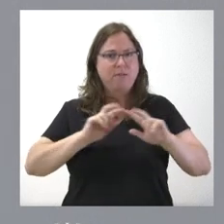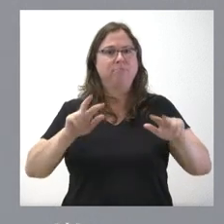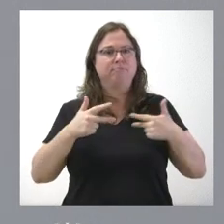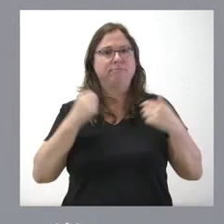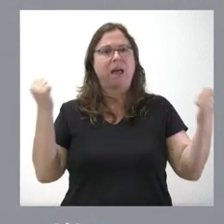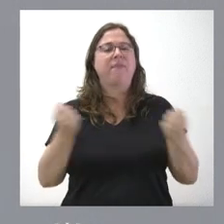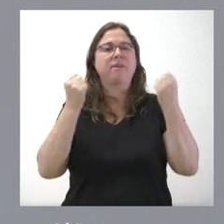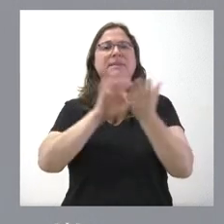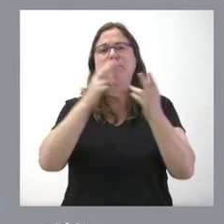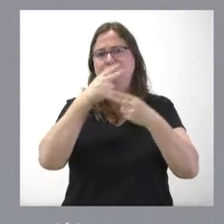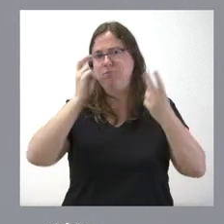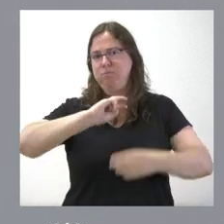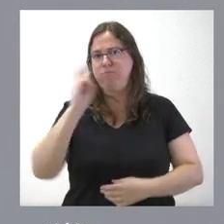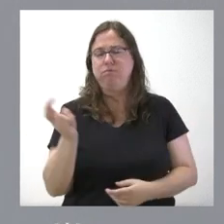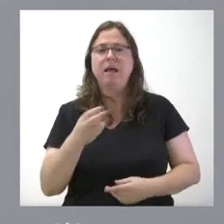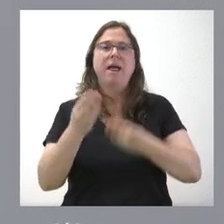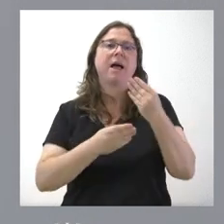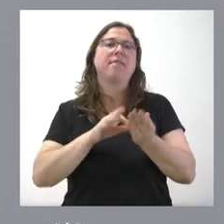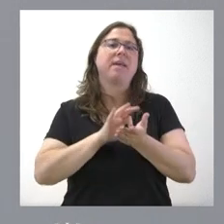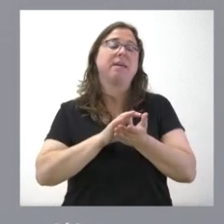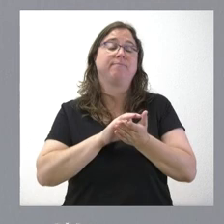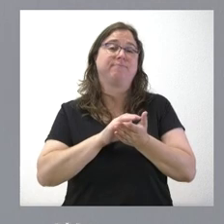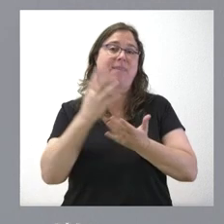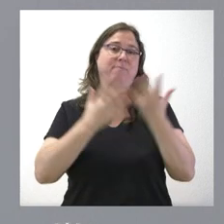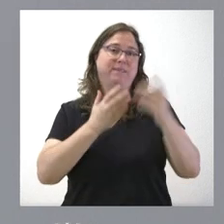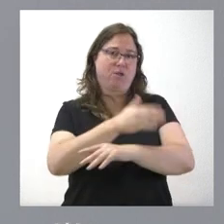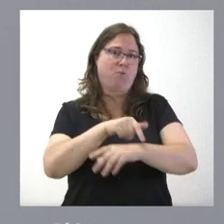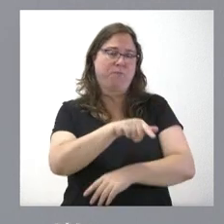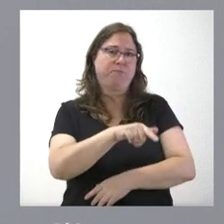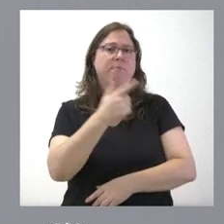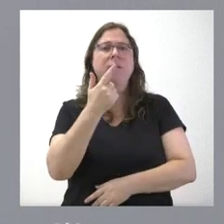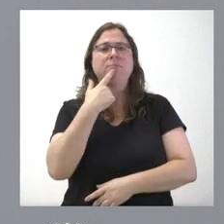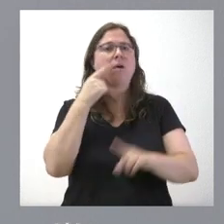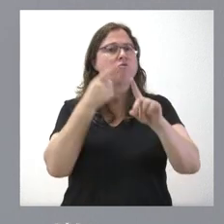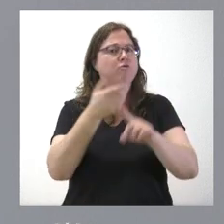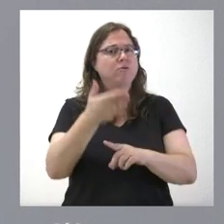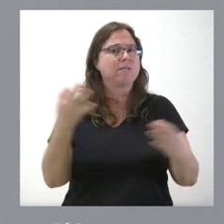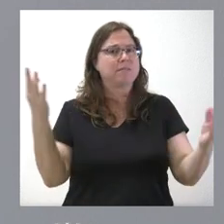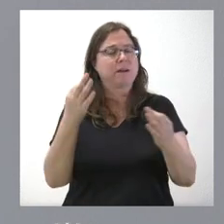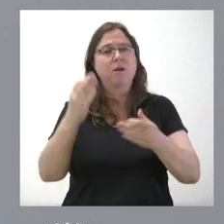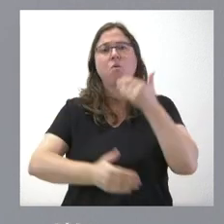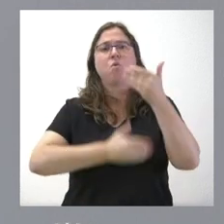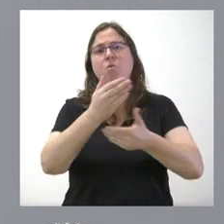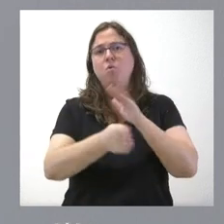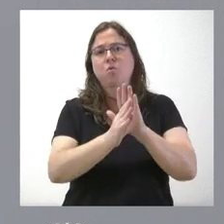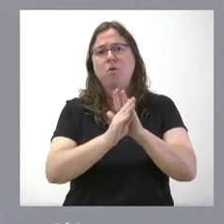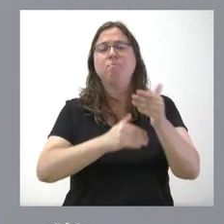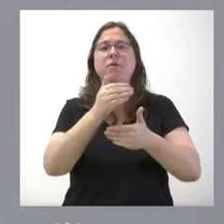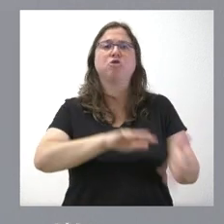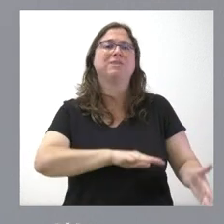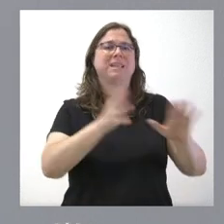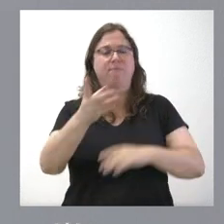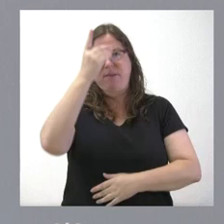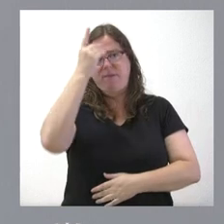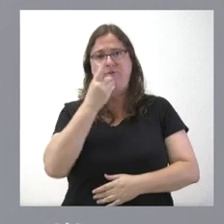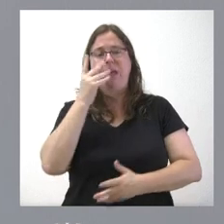diferentes servicios públicos que presta la administración autonómica se establece como elemento fundamental para proseguir en el proceso de transformación digital